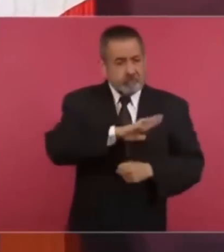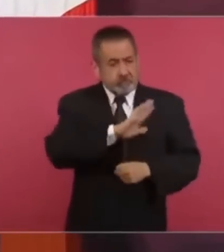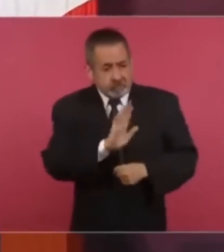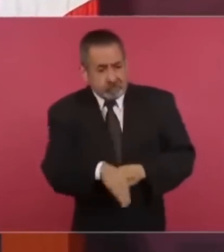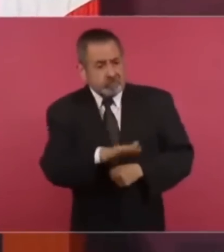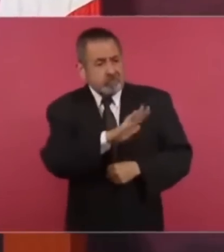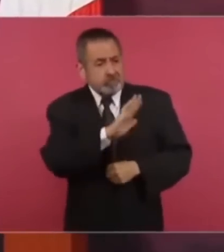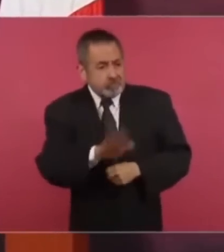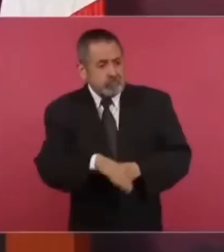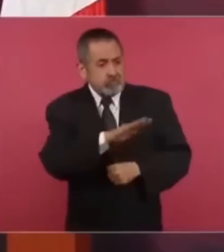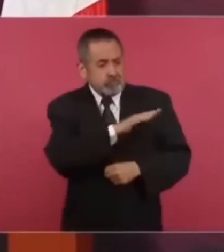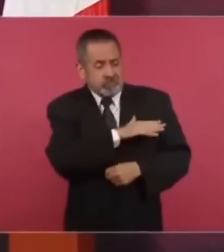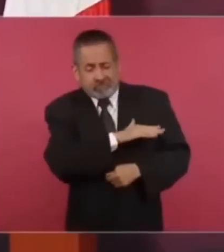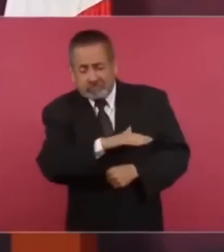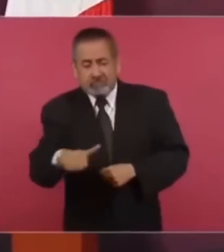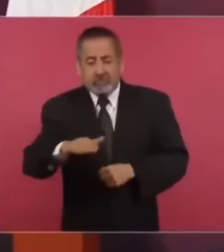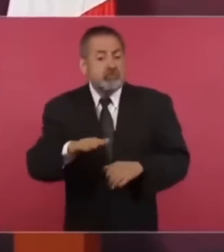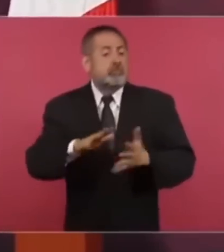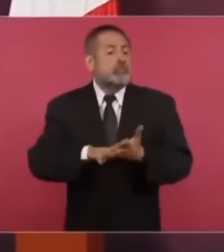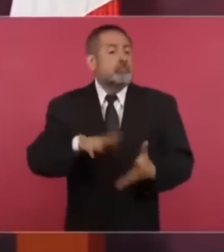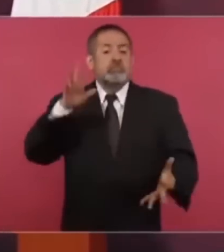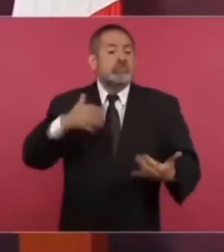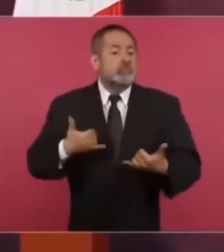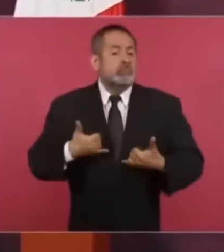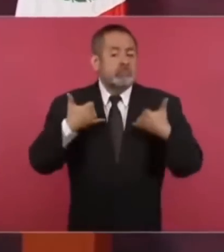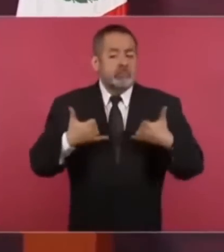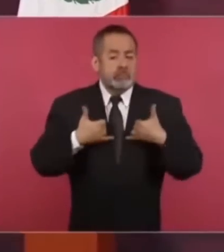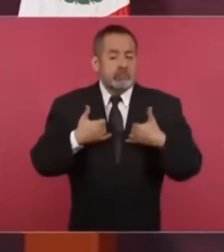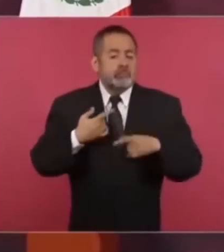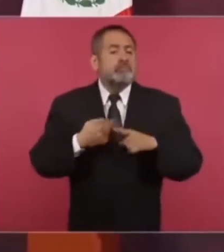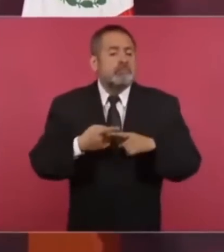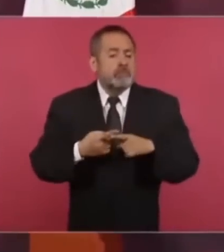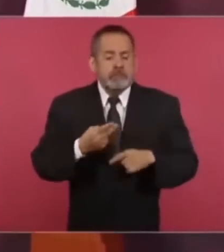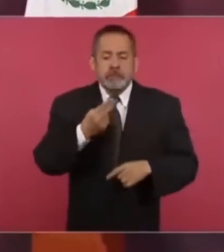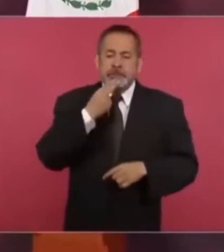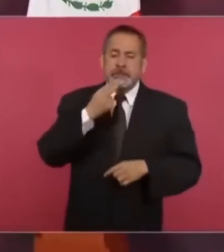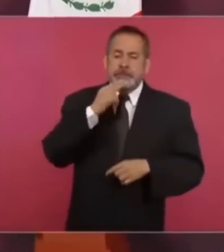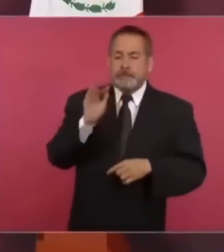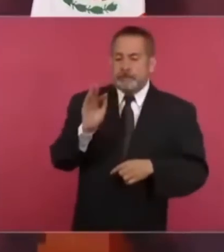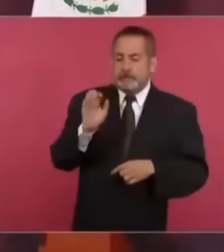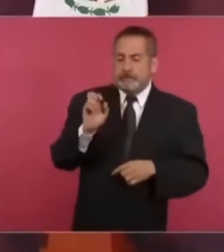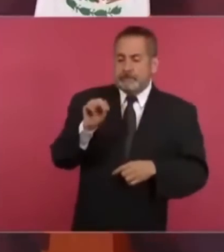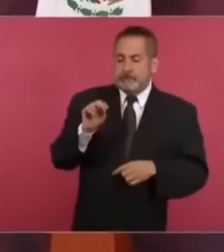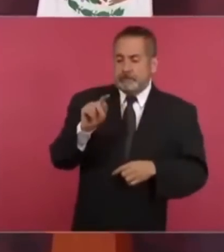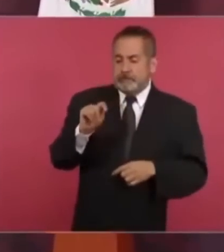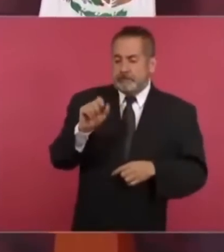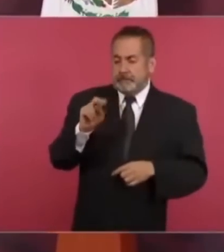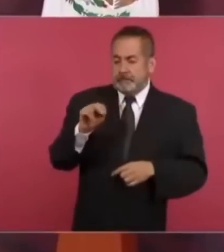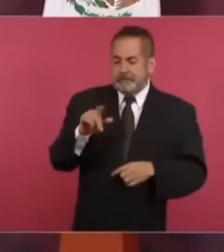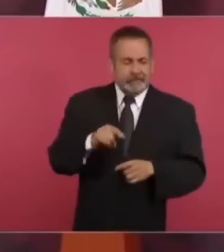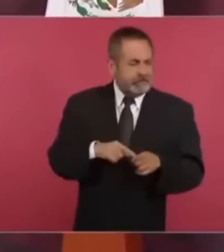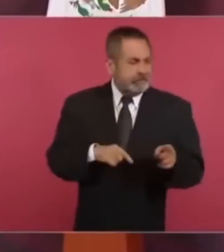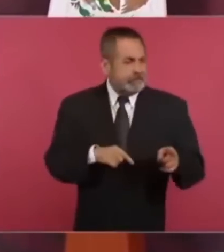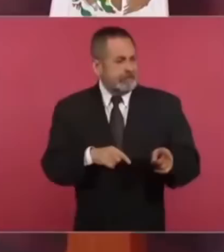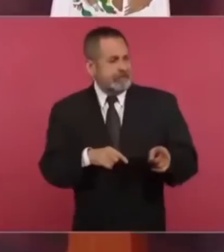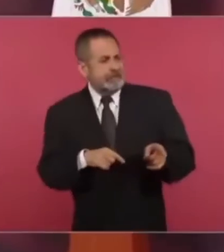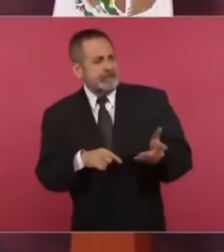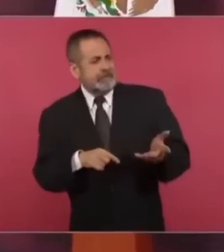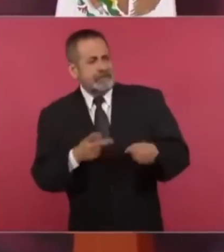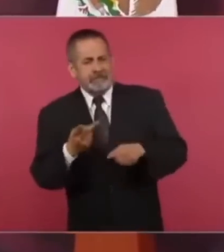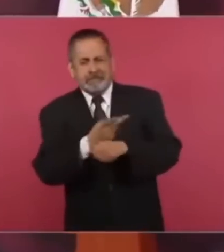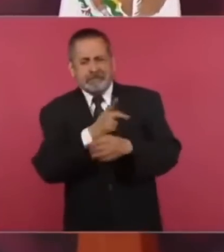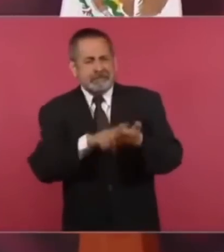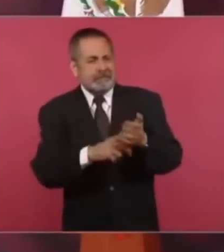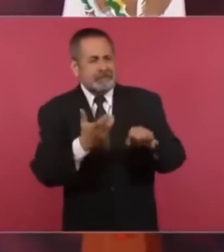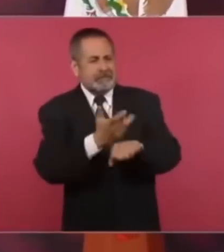mayoría jóvenes, por el fentanilo. ¿Qué está pasando ahí?